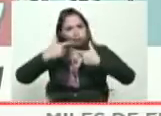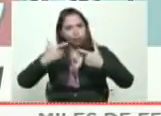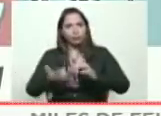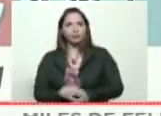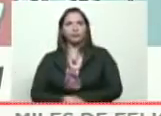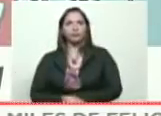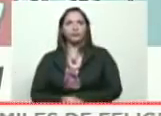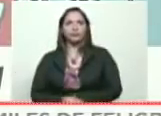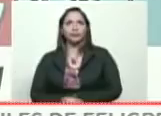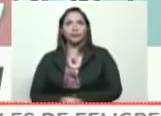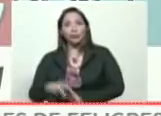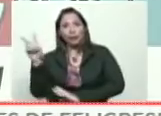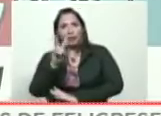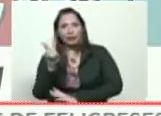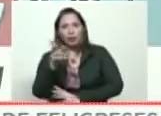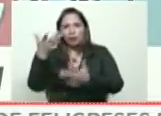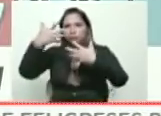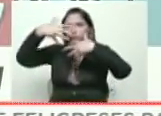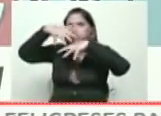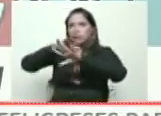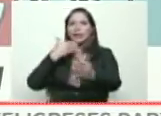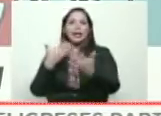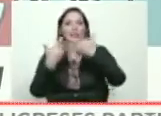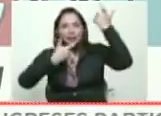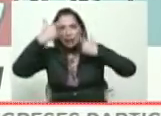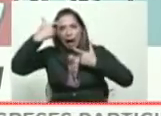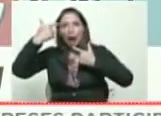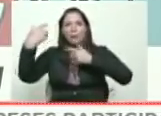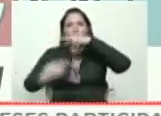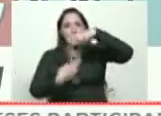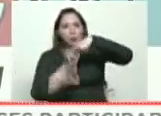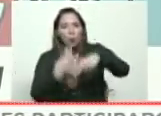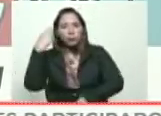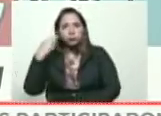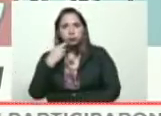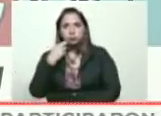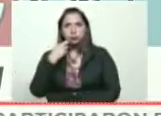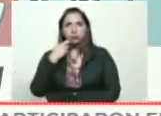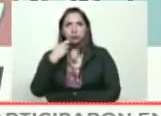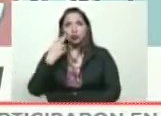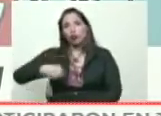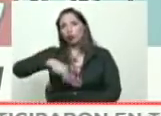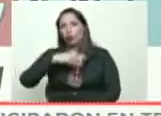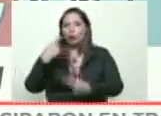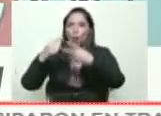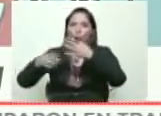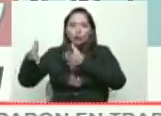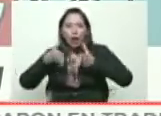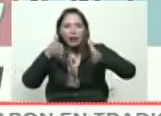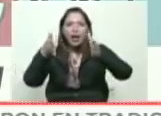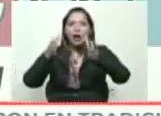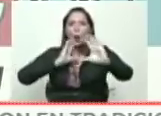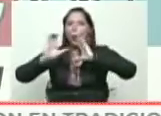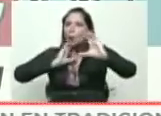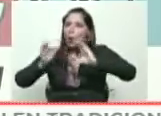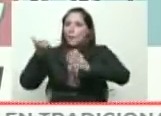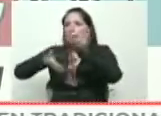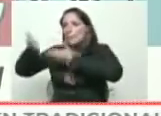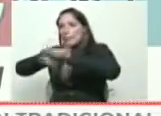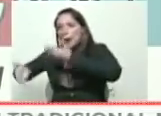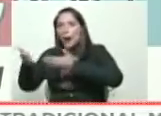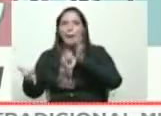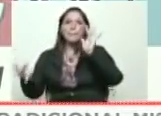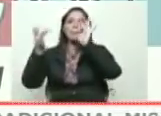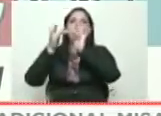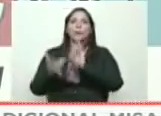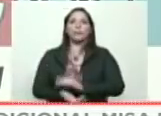realidad geopolítica Venezuela se integró gracias a Chávez, a la Revolución Bolivariana. Y tenemos otros canales de comunicación, de relaciones,